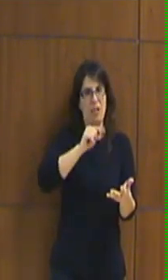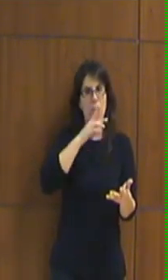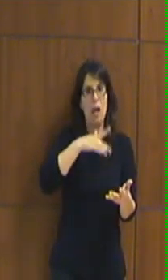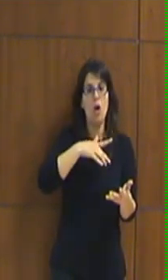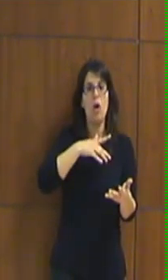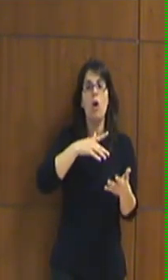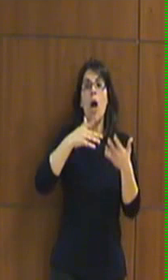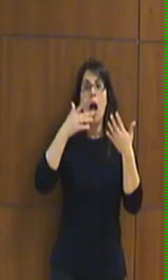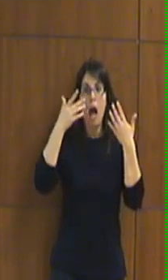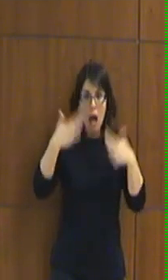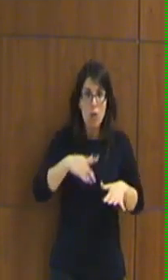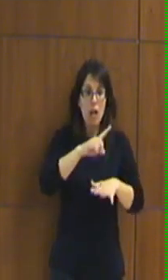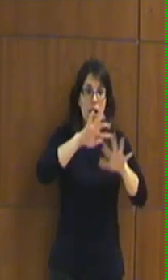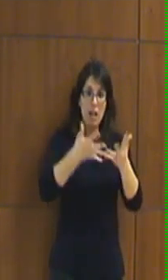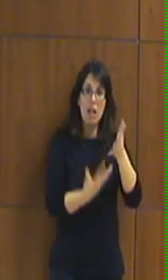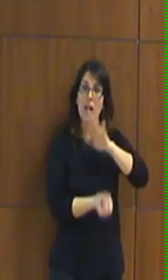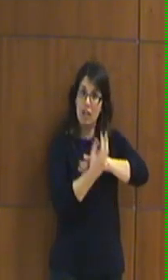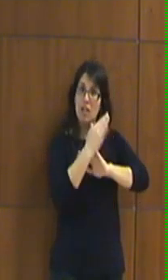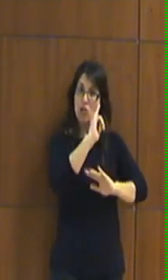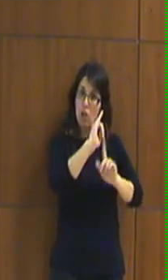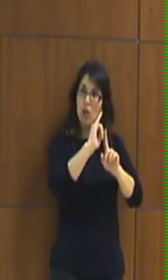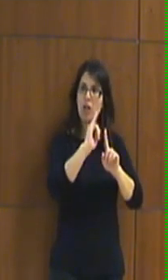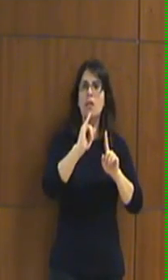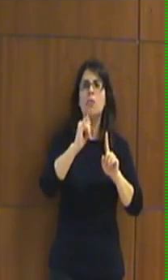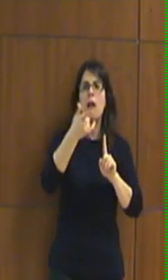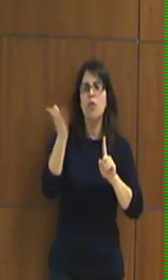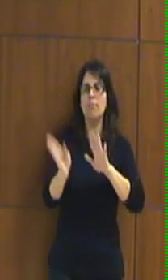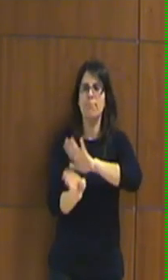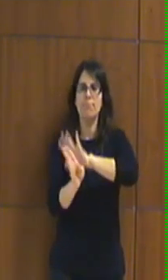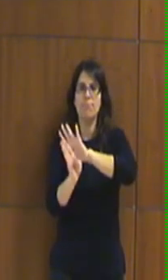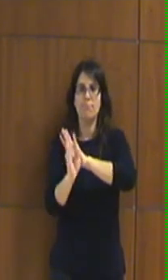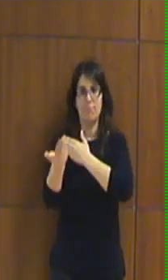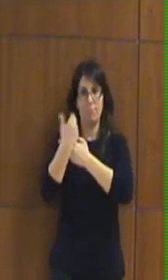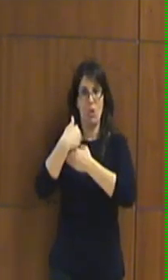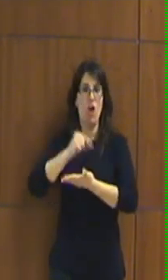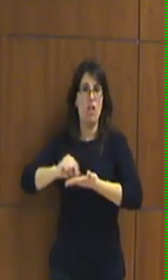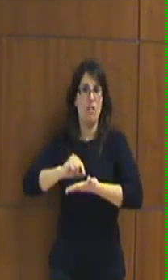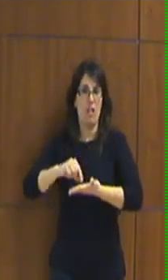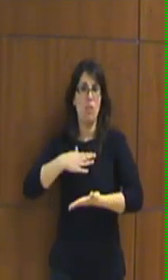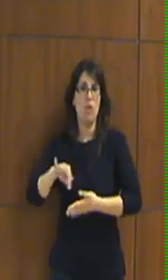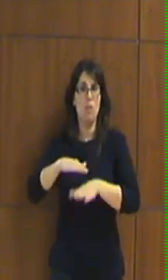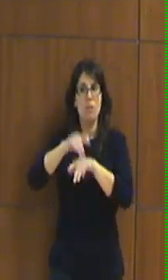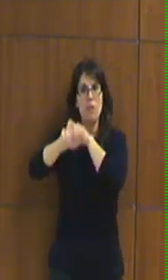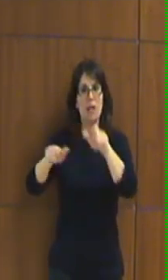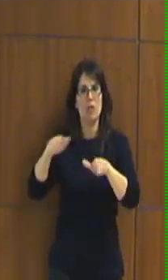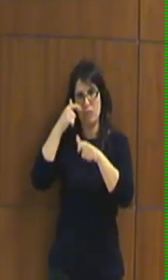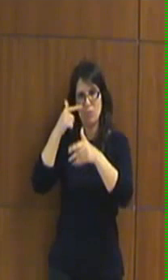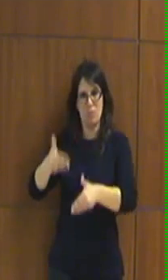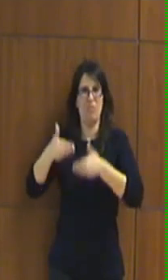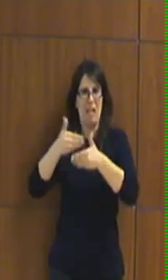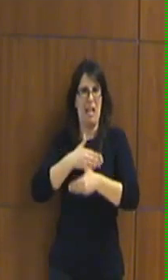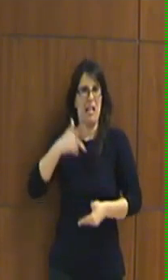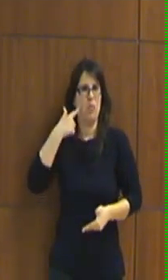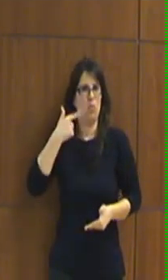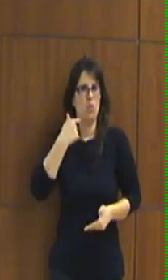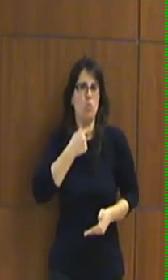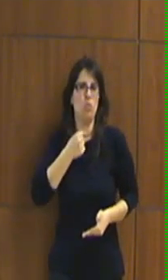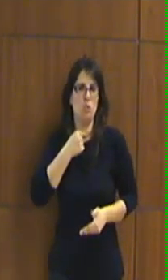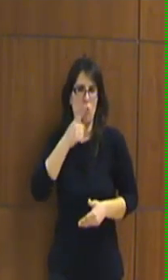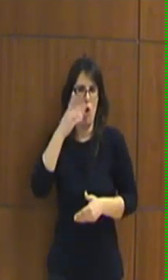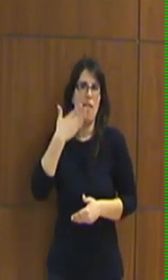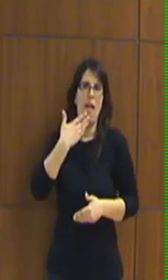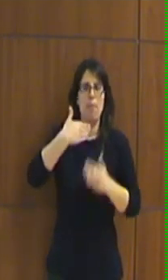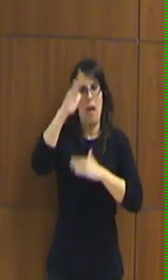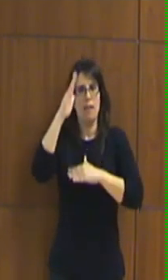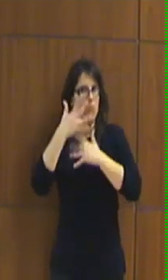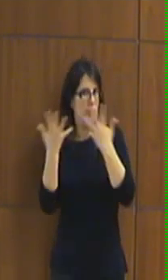Pero las siguen manteniendo, igual que el tema del cajero. El cajero, pero tú puedes ir al final a tu oficina o a cualquier oficina a sacar dinero. Es decir, cuando hay una alternativa,